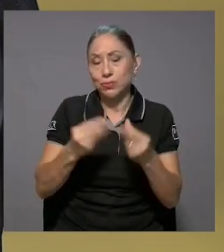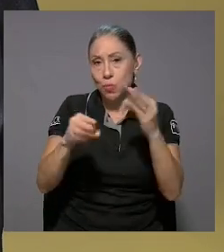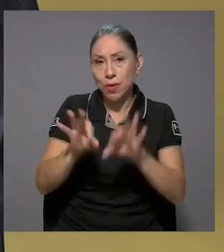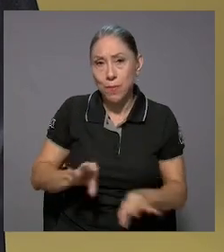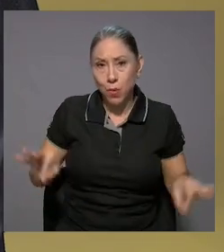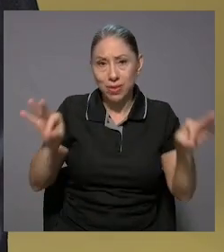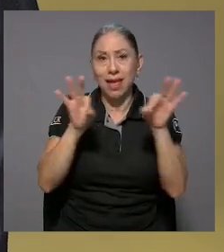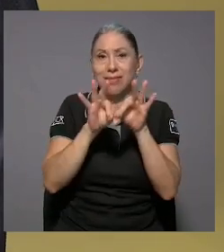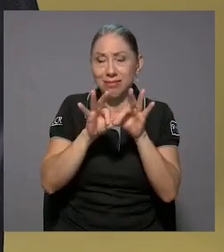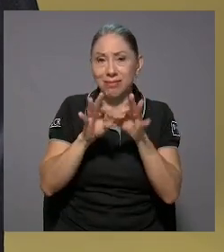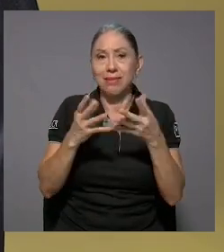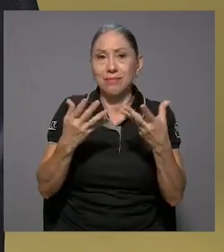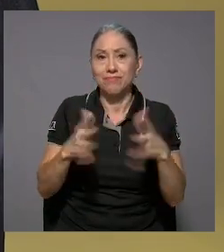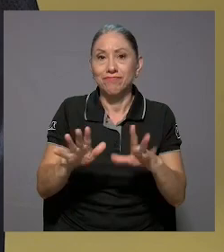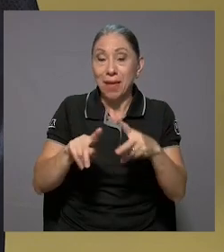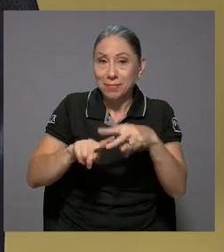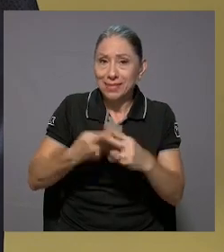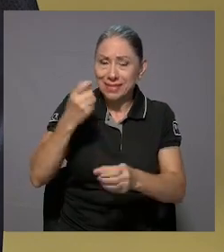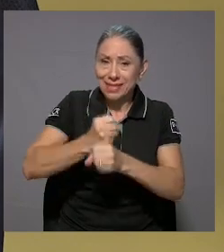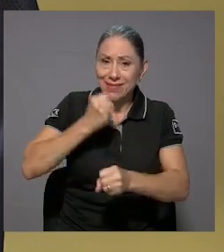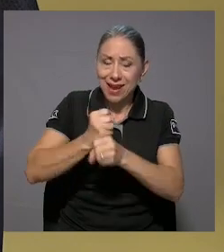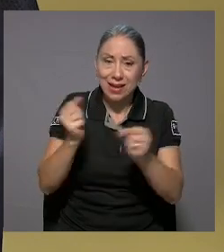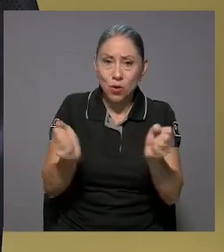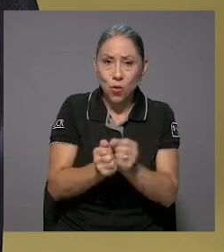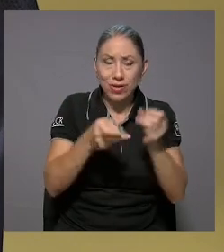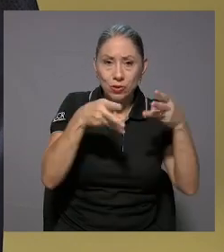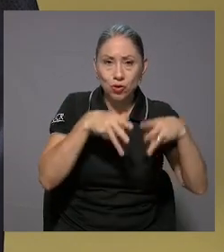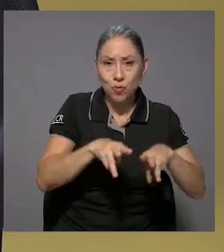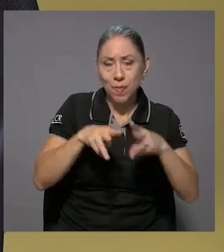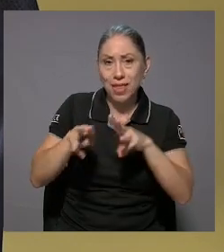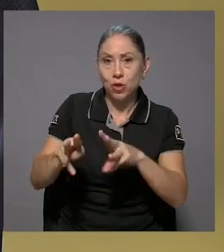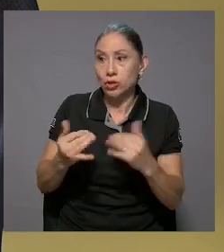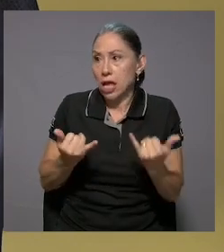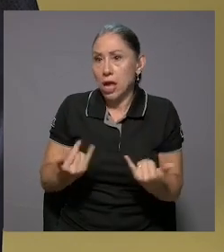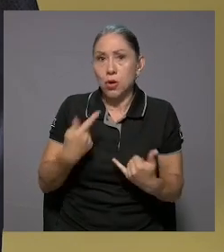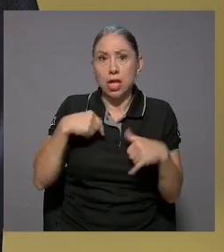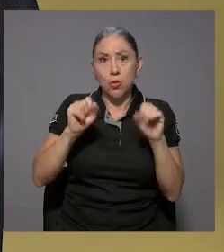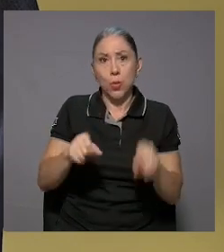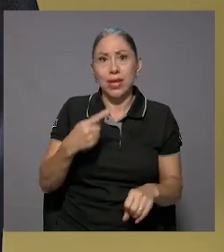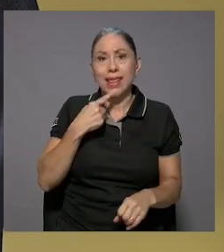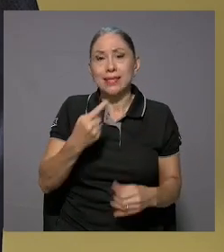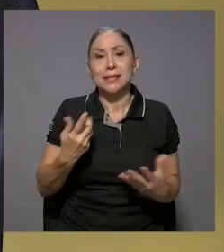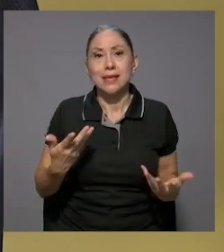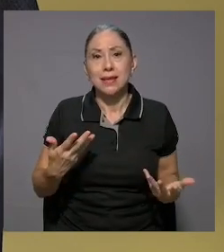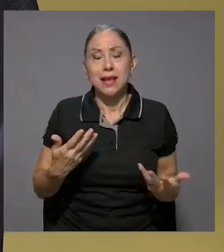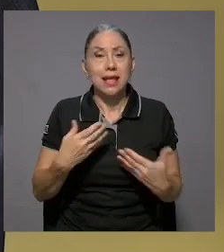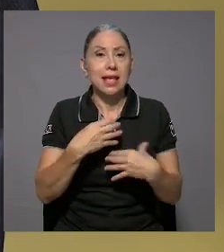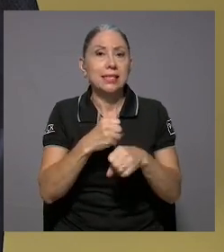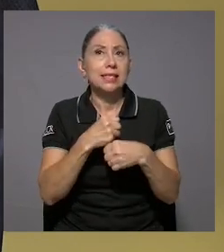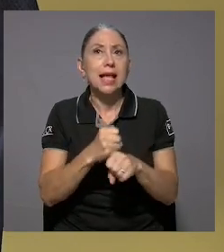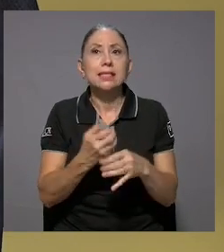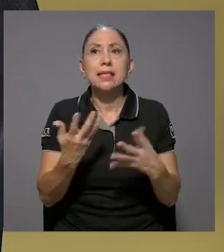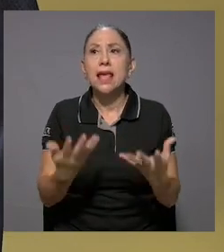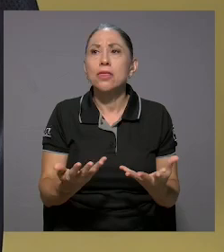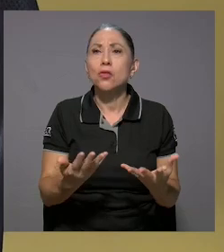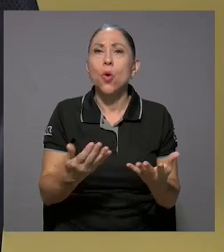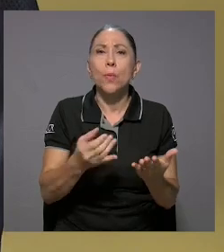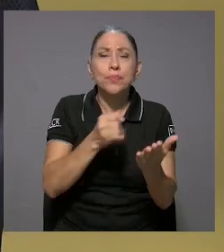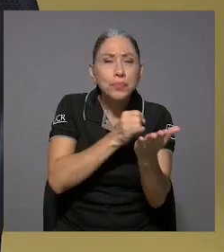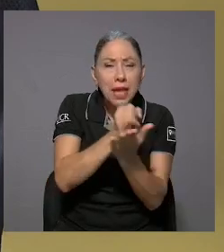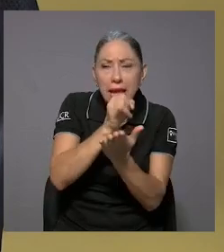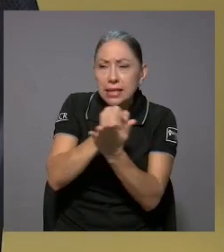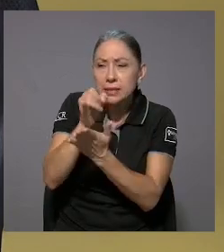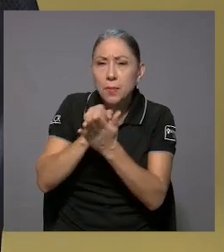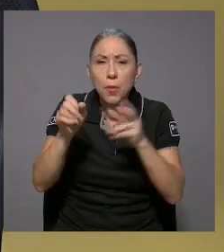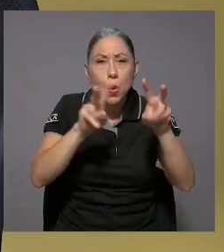calzar también. Entonces, es muy importante entrar a trabajar en estos métodos, y ahorita yo podría decir que,